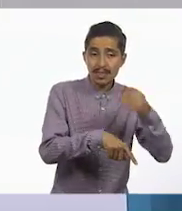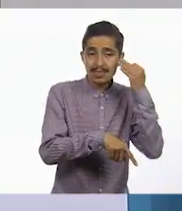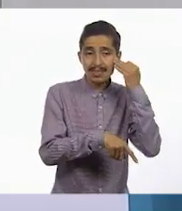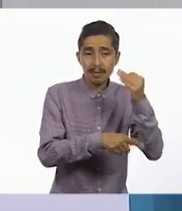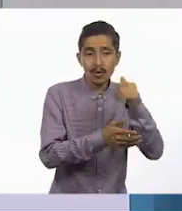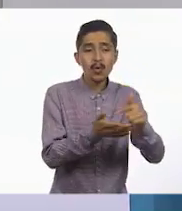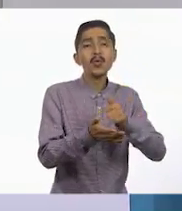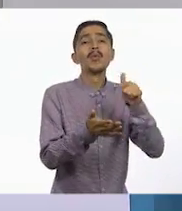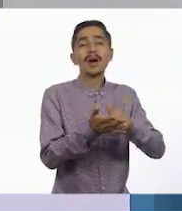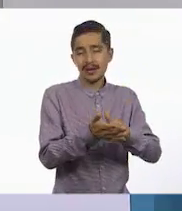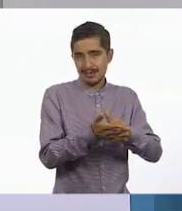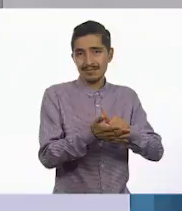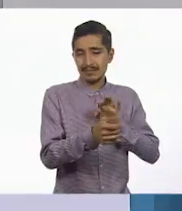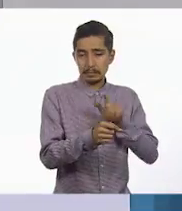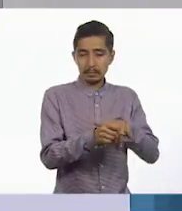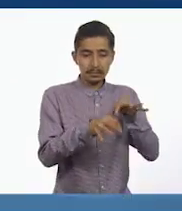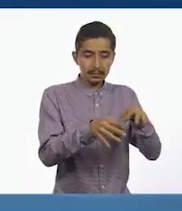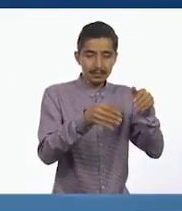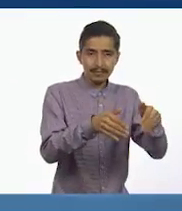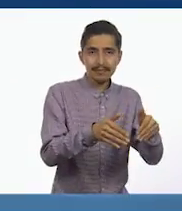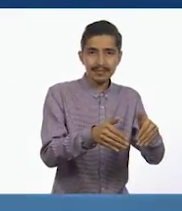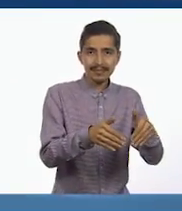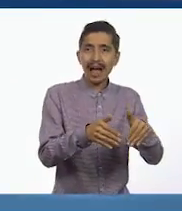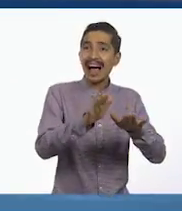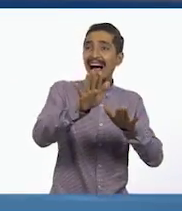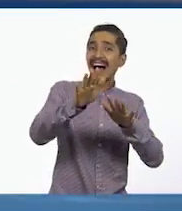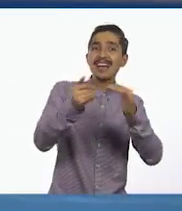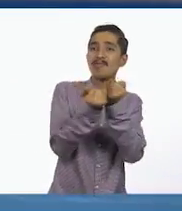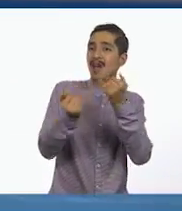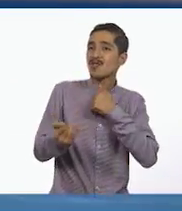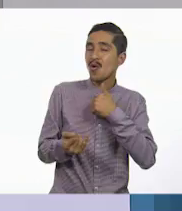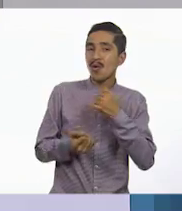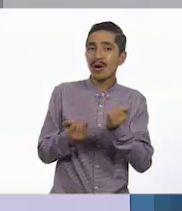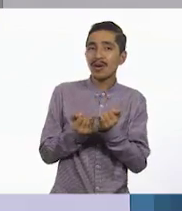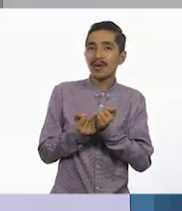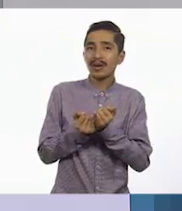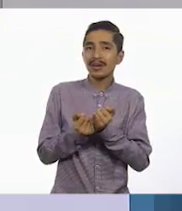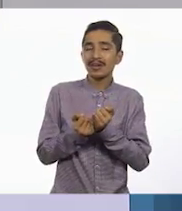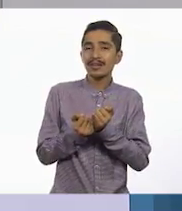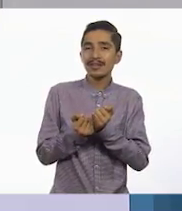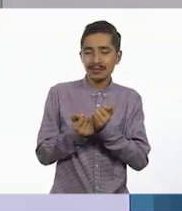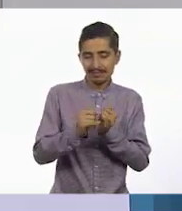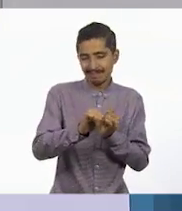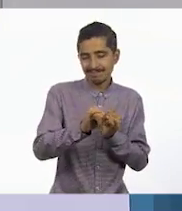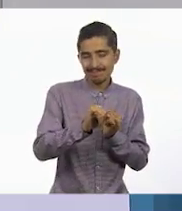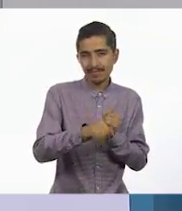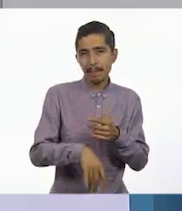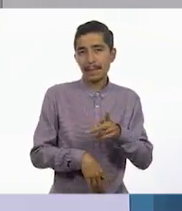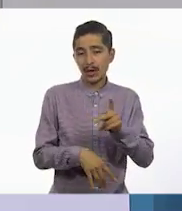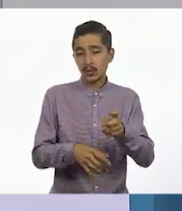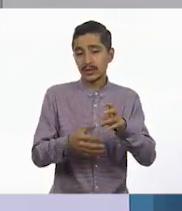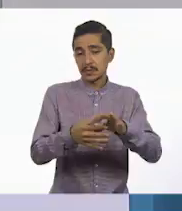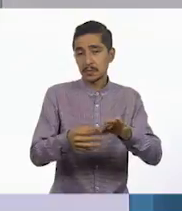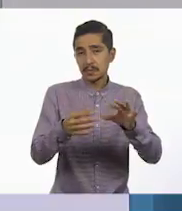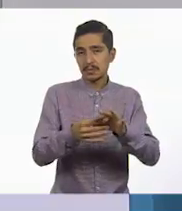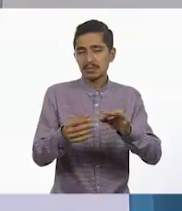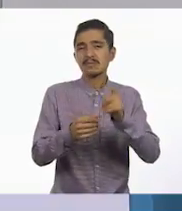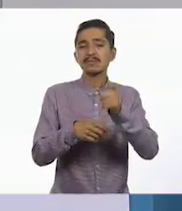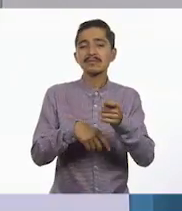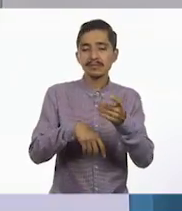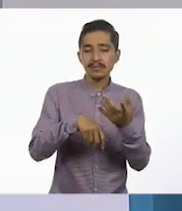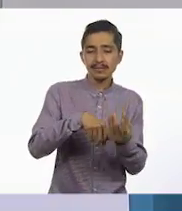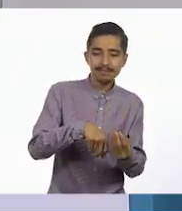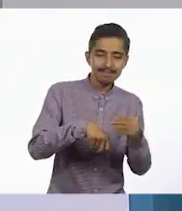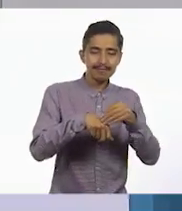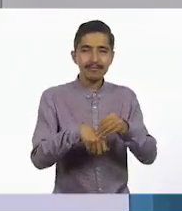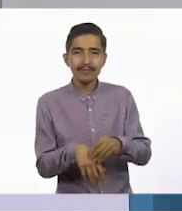y lugar determinado. Ay, Ana, como yo. Sí, bueno, sí, pero a este tipo de narraciones se van agregando